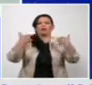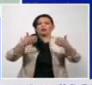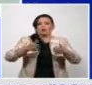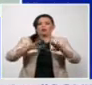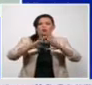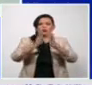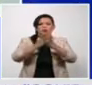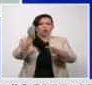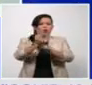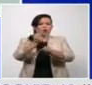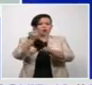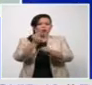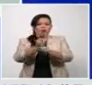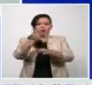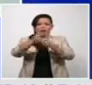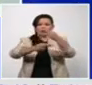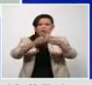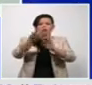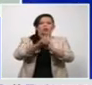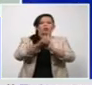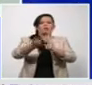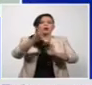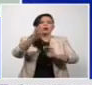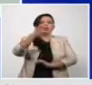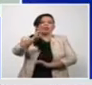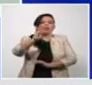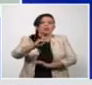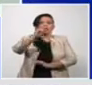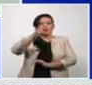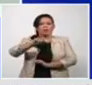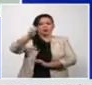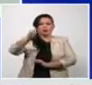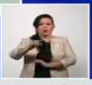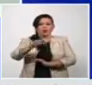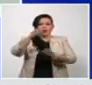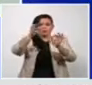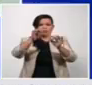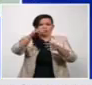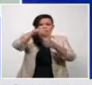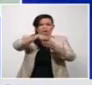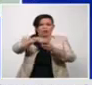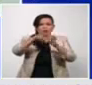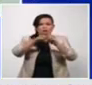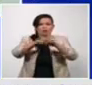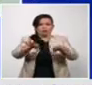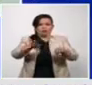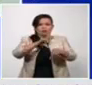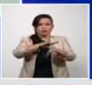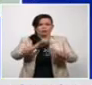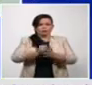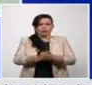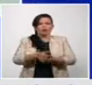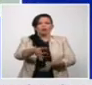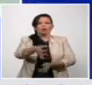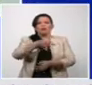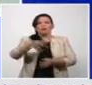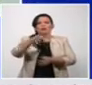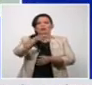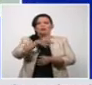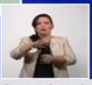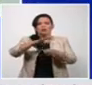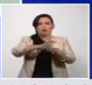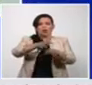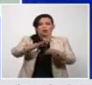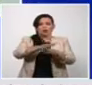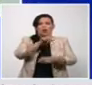Se confirmaron 30 pacientes autóctonos ayer. Del municipio de San José de las Lajas, 11,